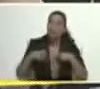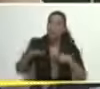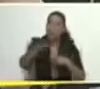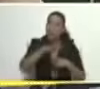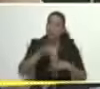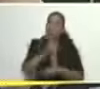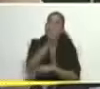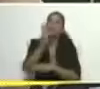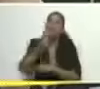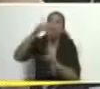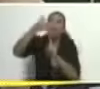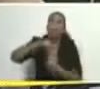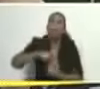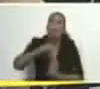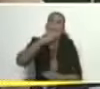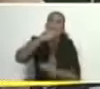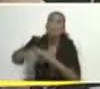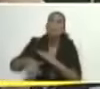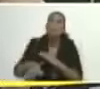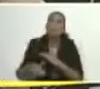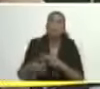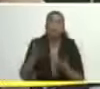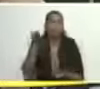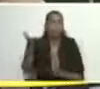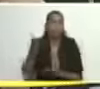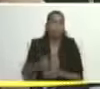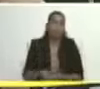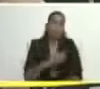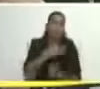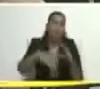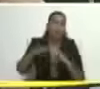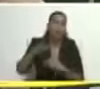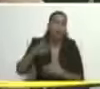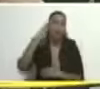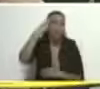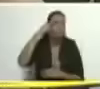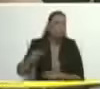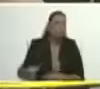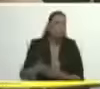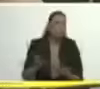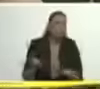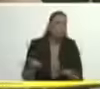ser utilizados para enviar sus propias fuerzas allá a Haití.